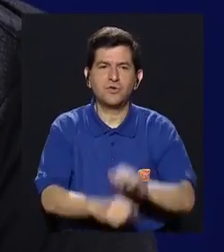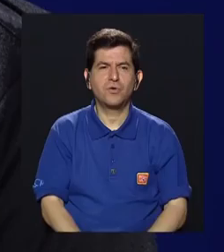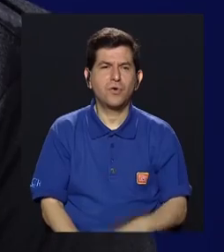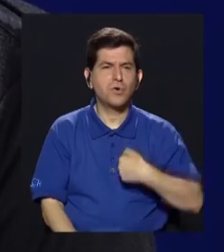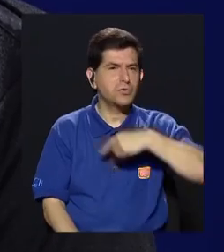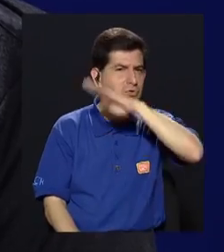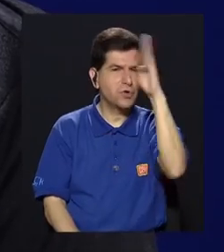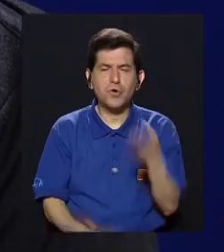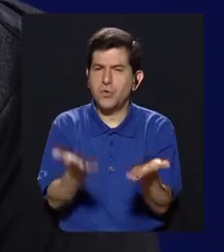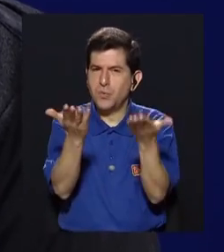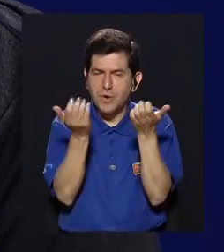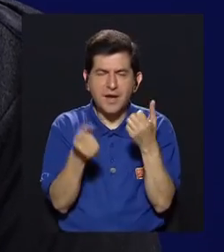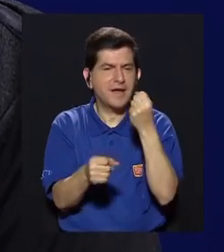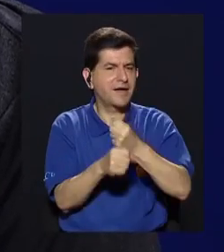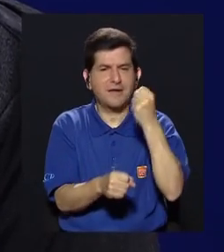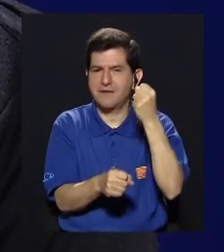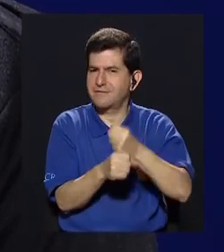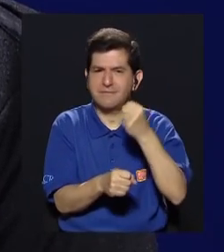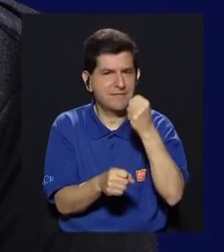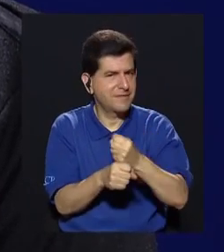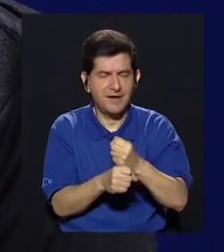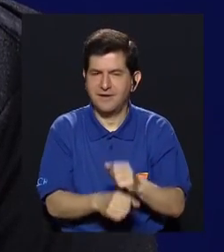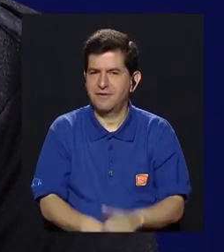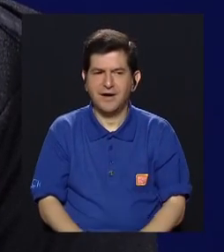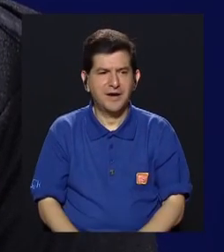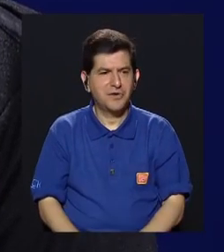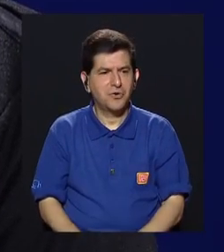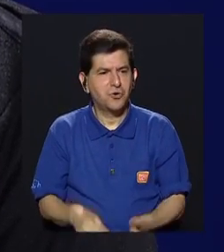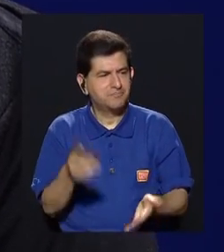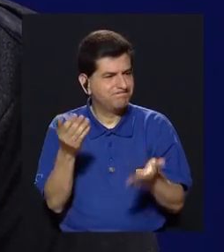yo nunca quise hacer un trabajo